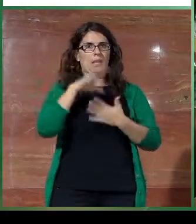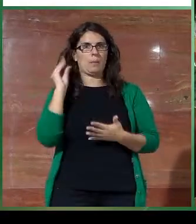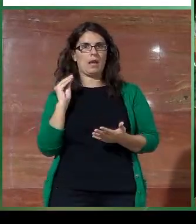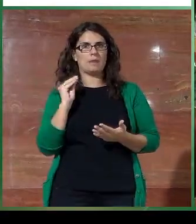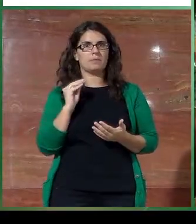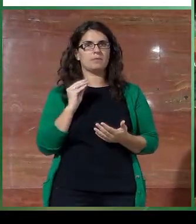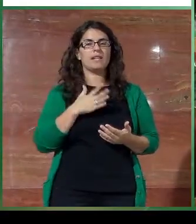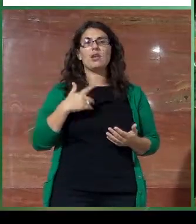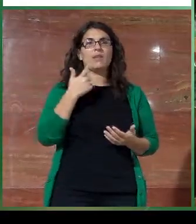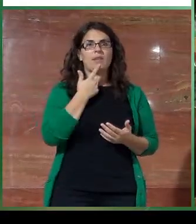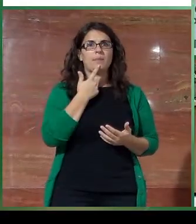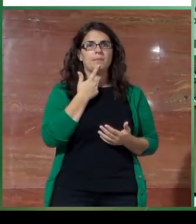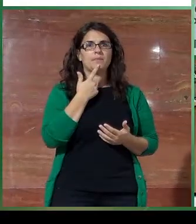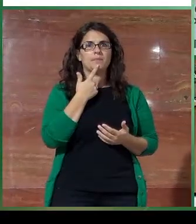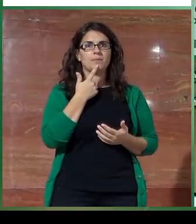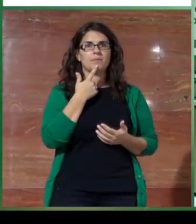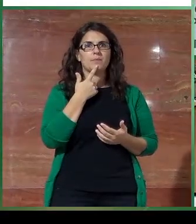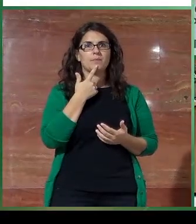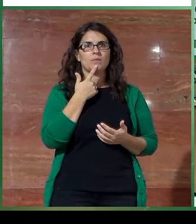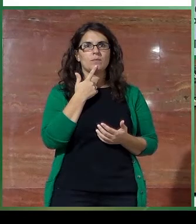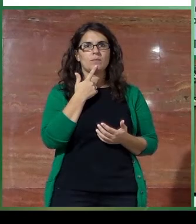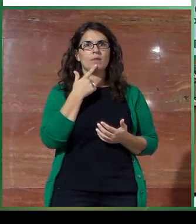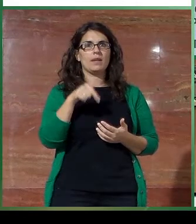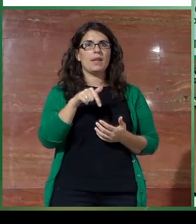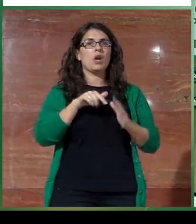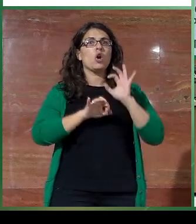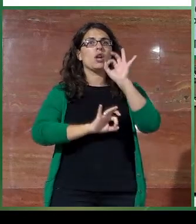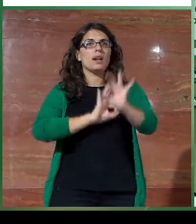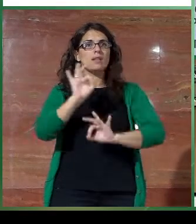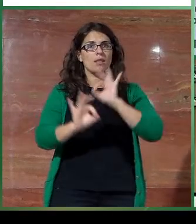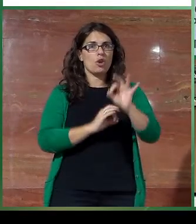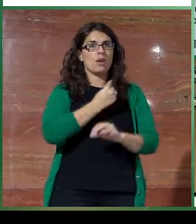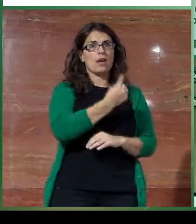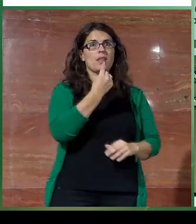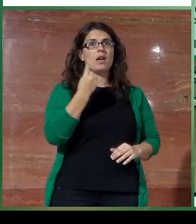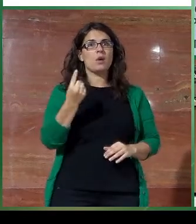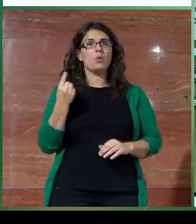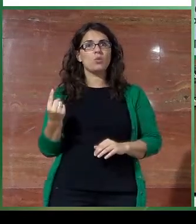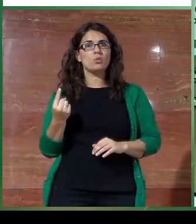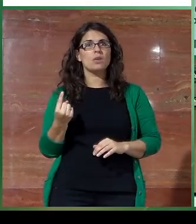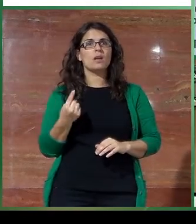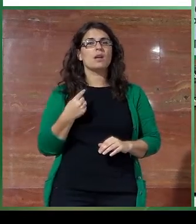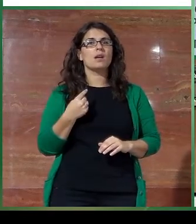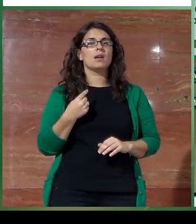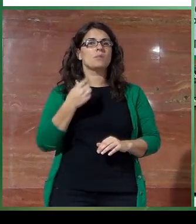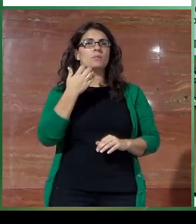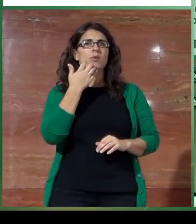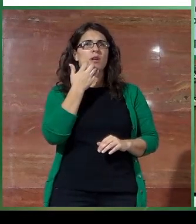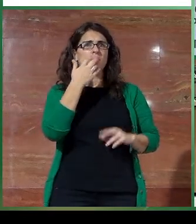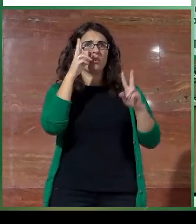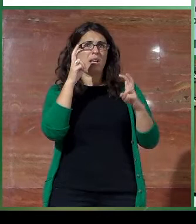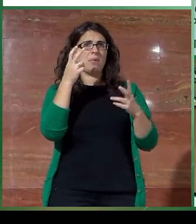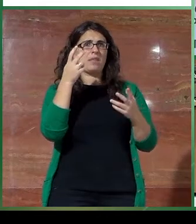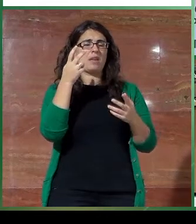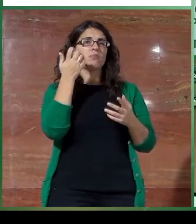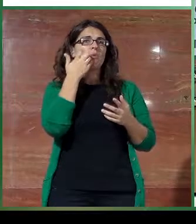Quiero decir que la geolocalización nos va a permitir estar desde un punto con el